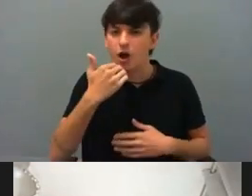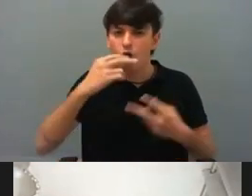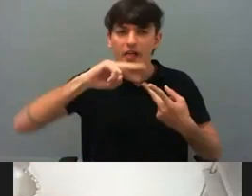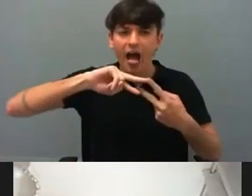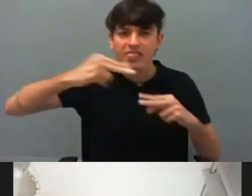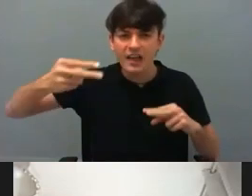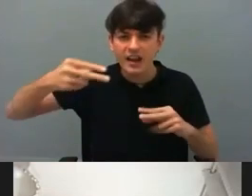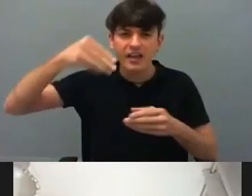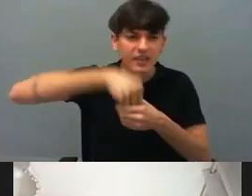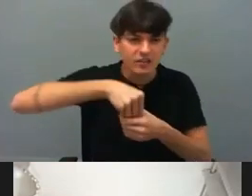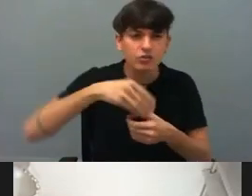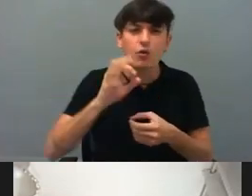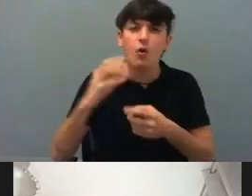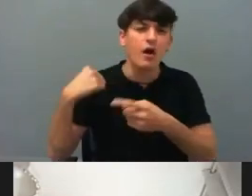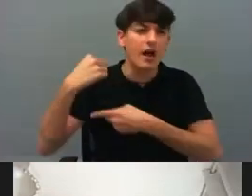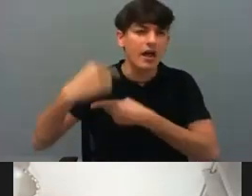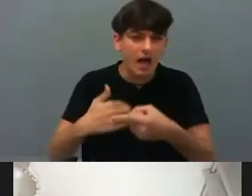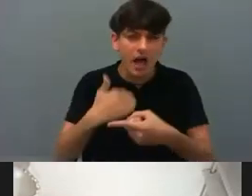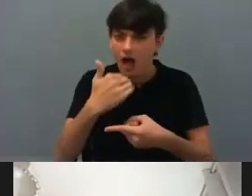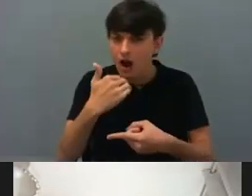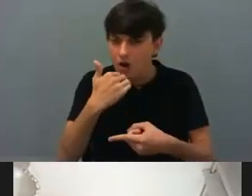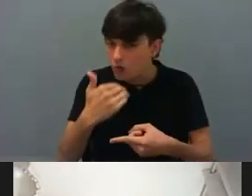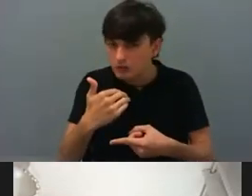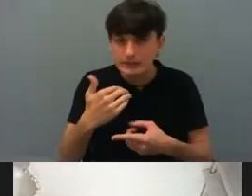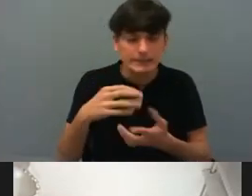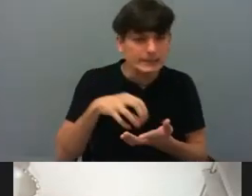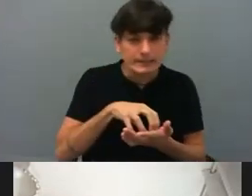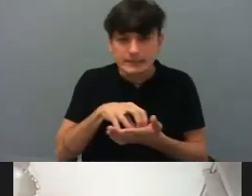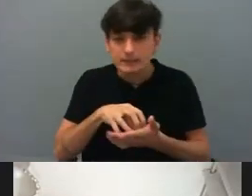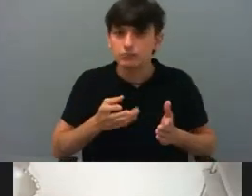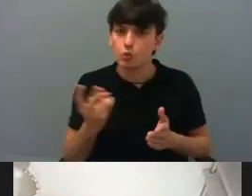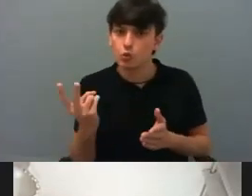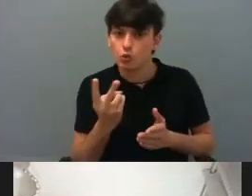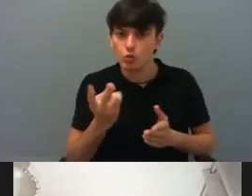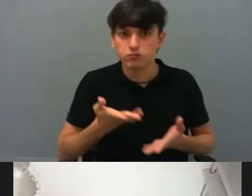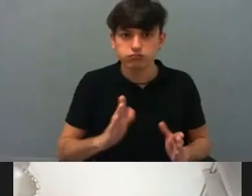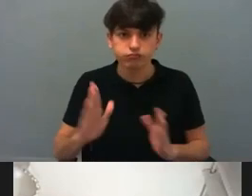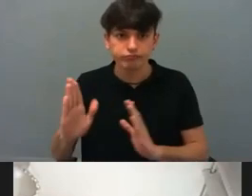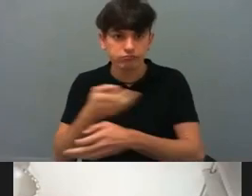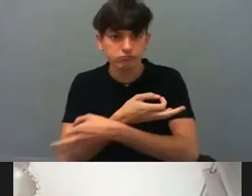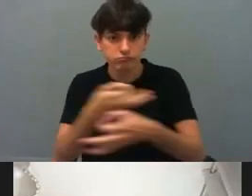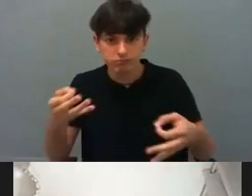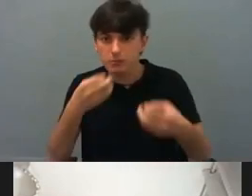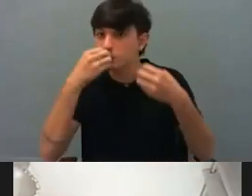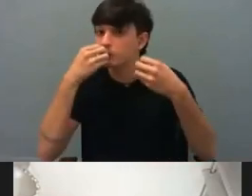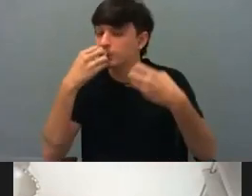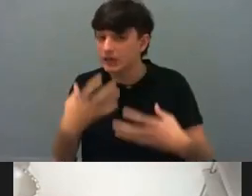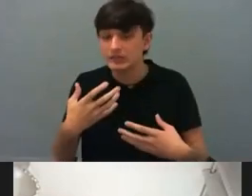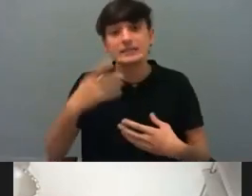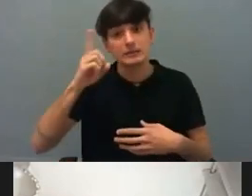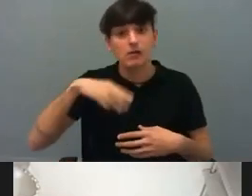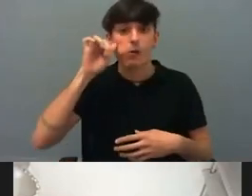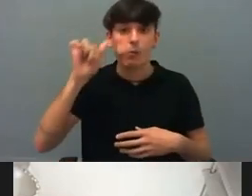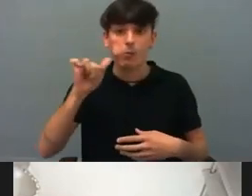sí. Nacieron estupendamente, por supuesto, con los miedos correspondientes durante el